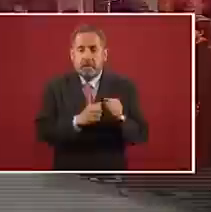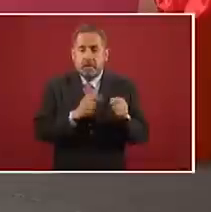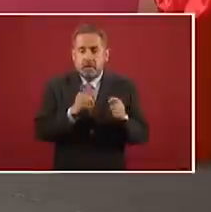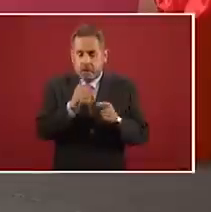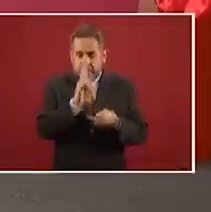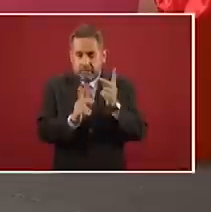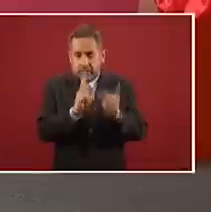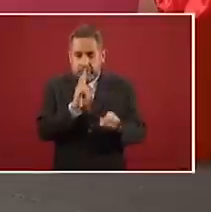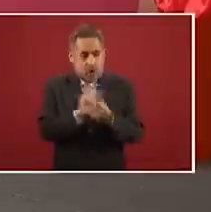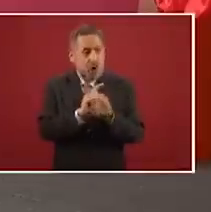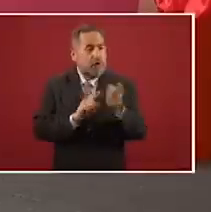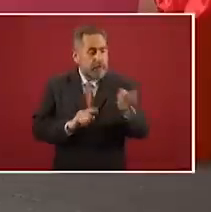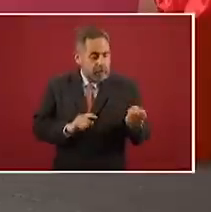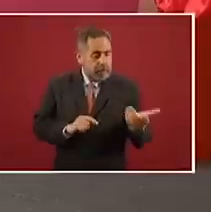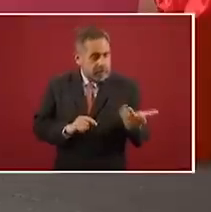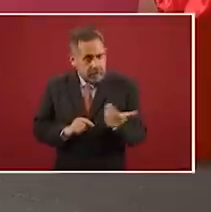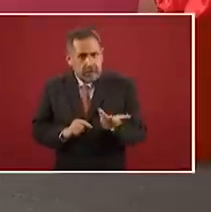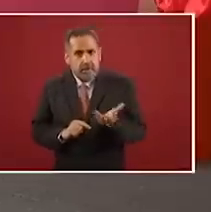contigo y que